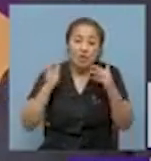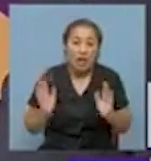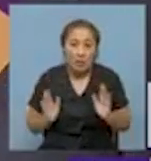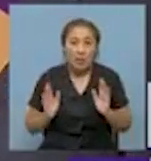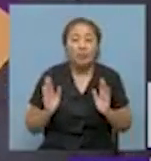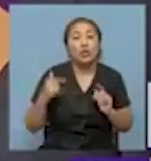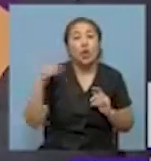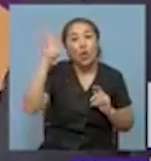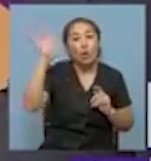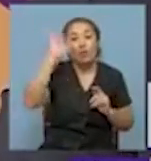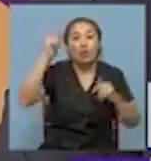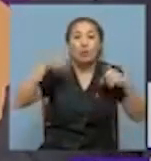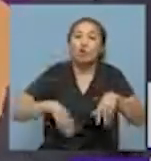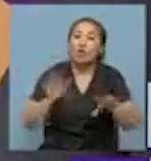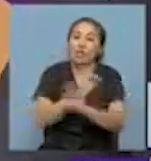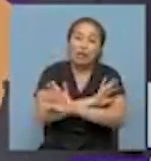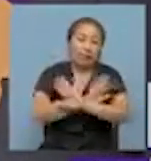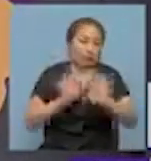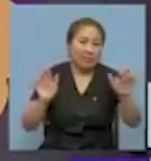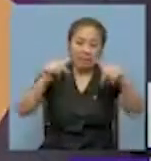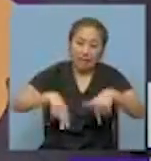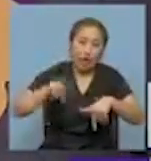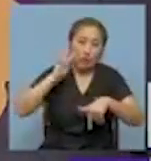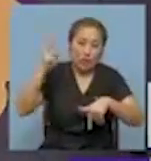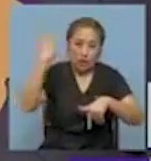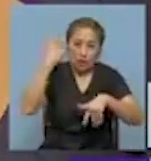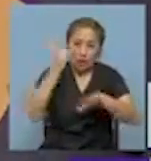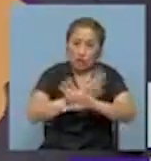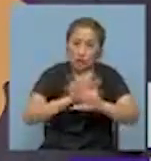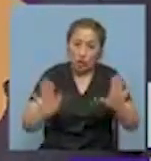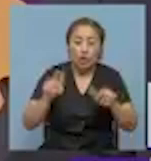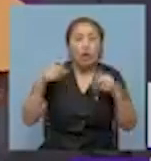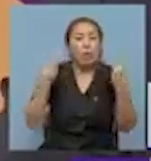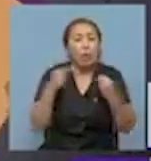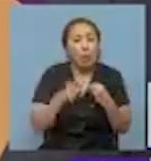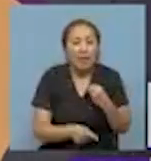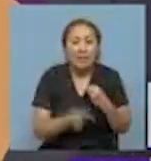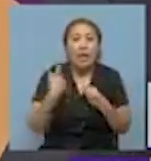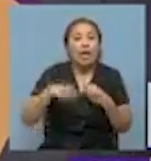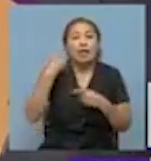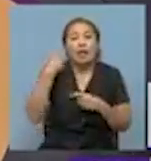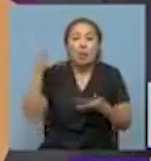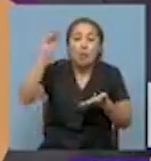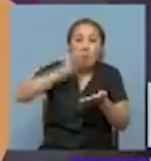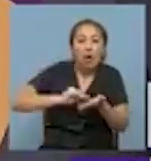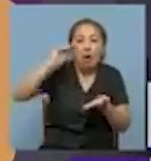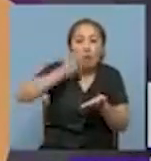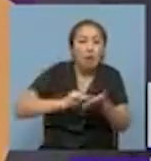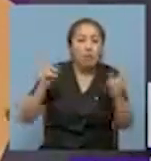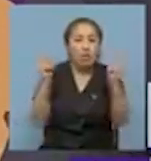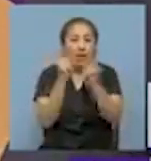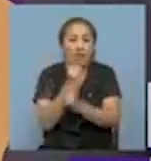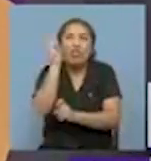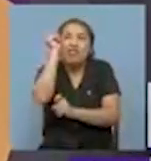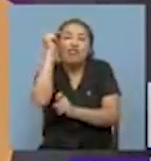que este año ya no se va a tratar pero lo que está ocurriendo es que cada vez nos encontramos con más casos de